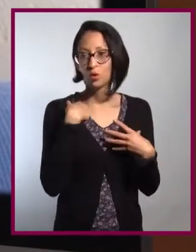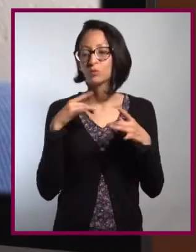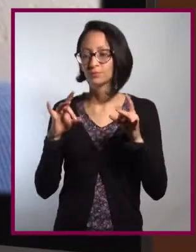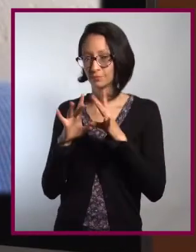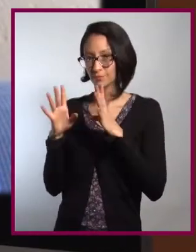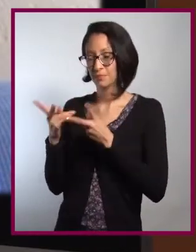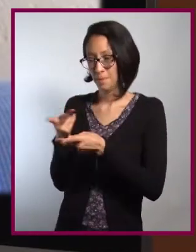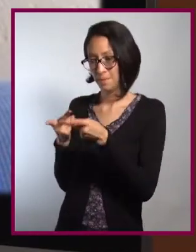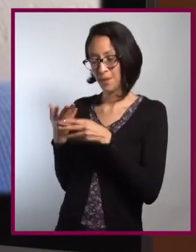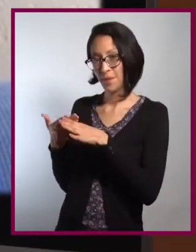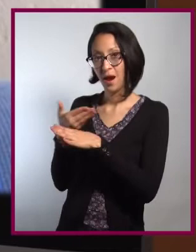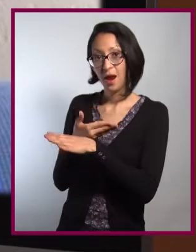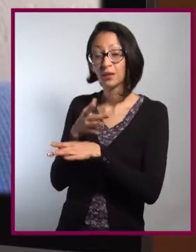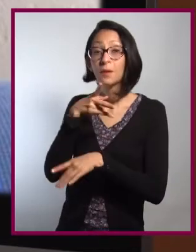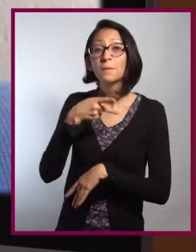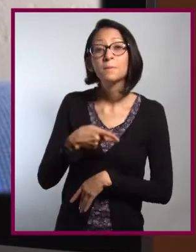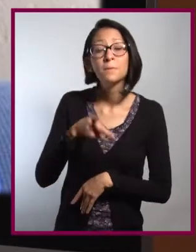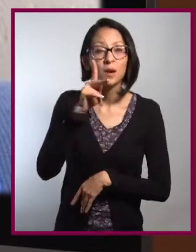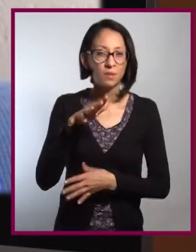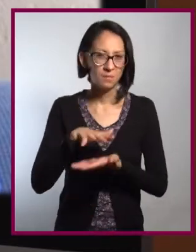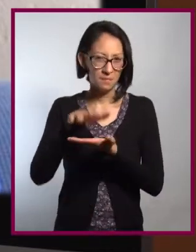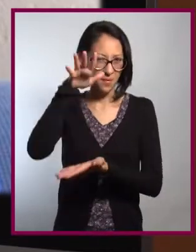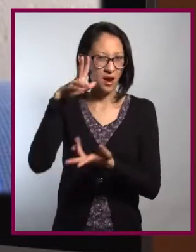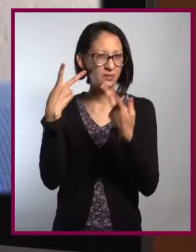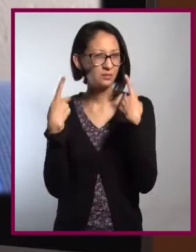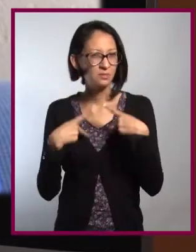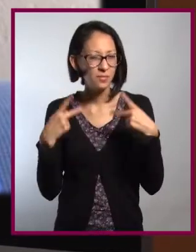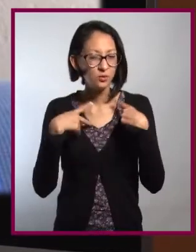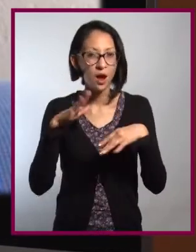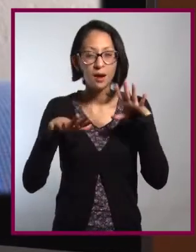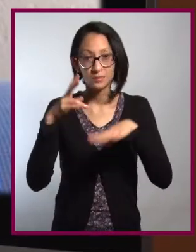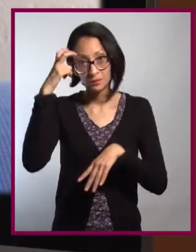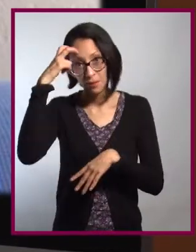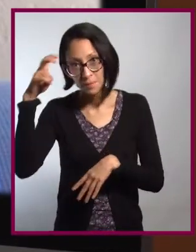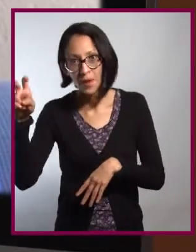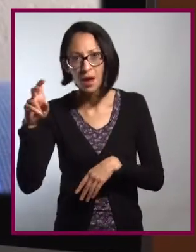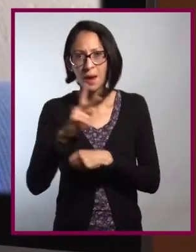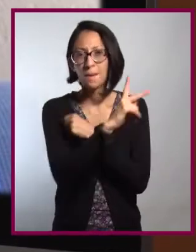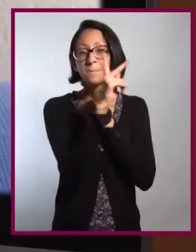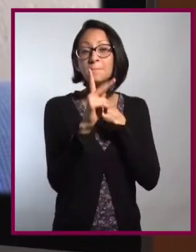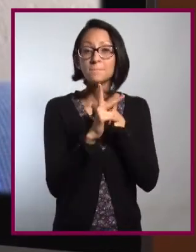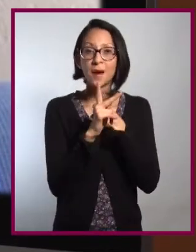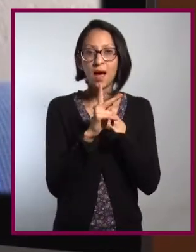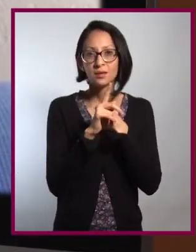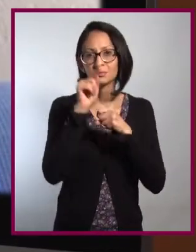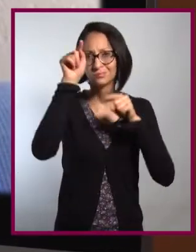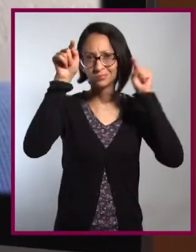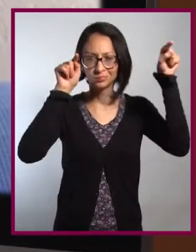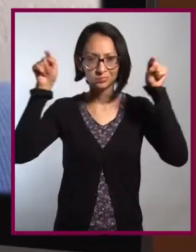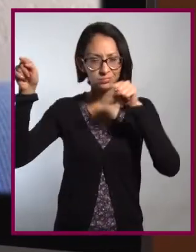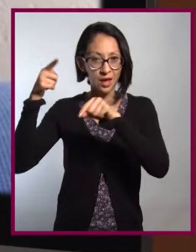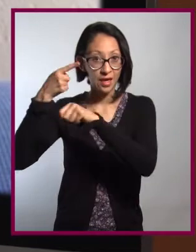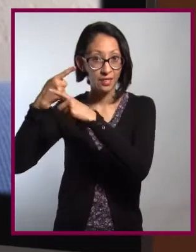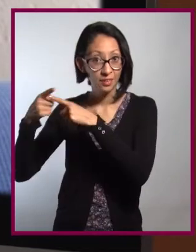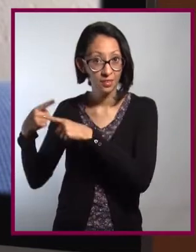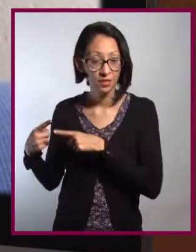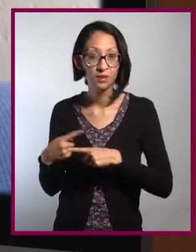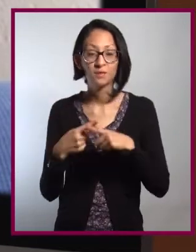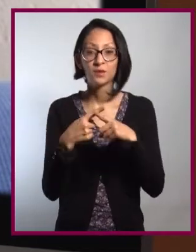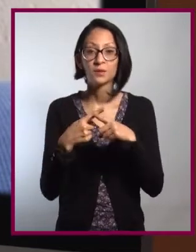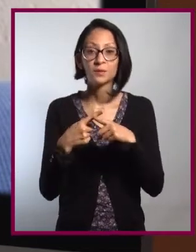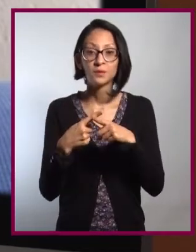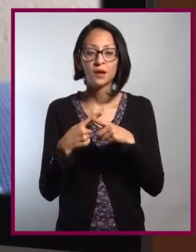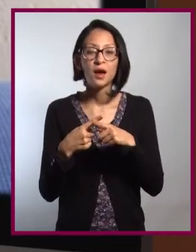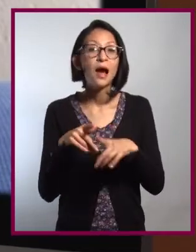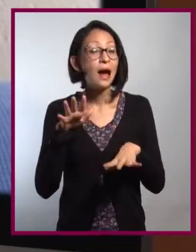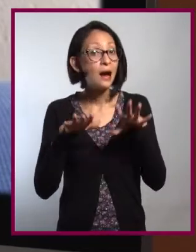embargo, desgraciadamente, la gran mayoría de personas que viajan, no solamente de países desarrollados, sino también los subdesarrollados, no